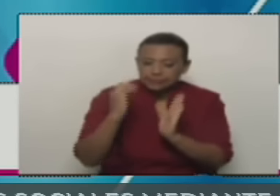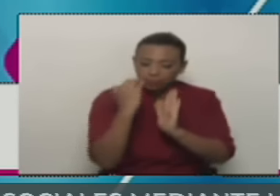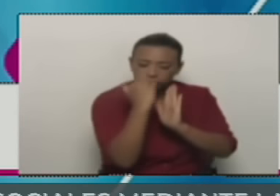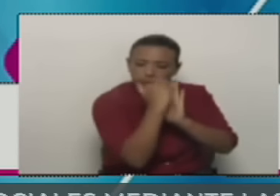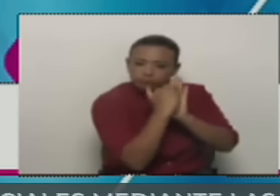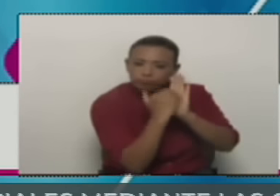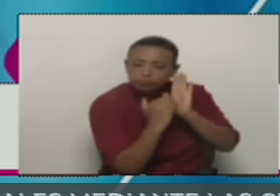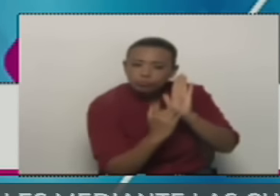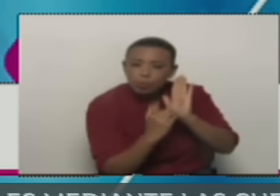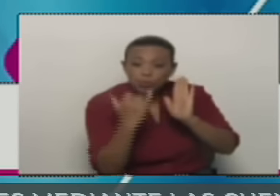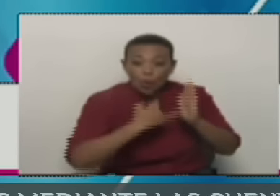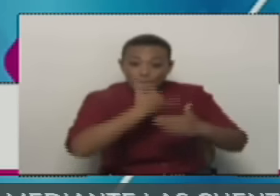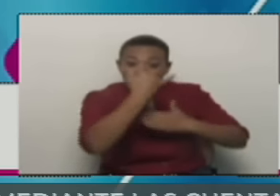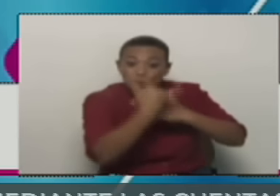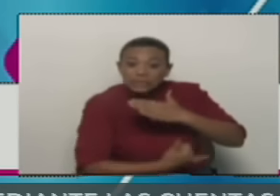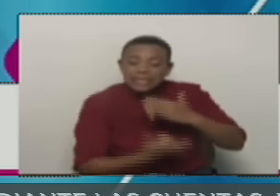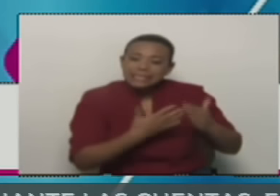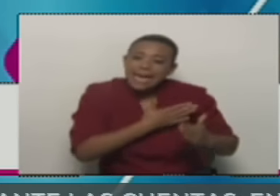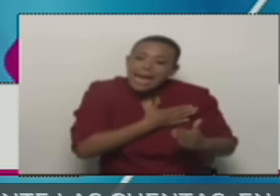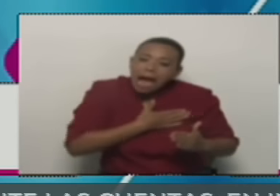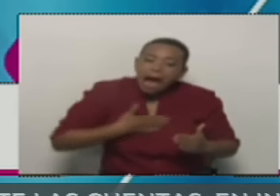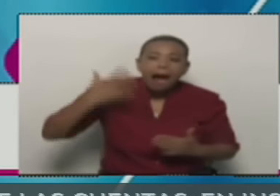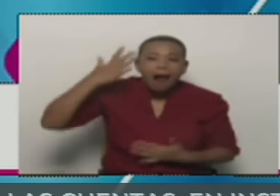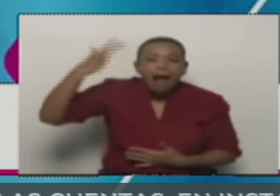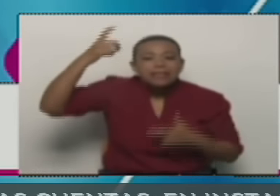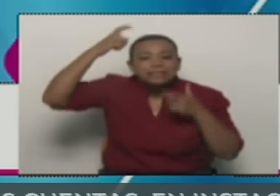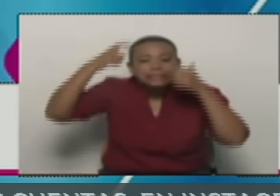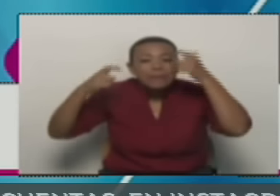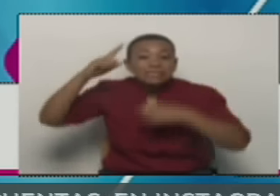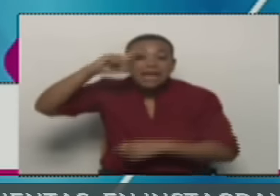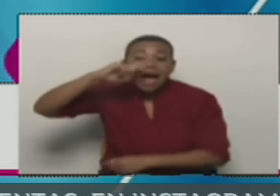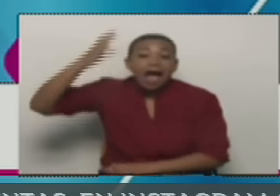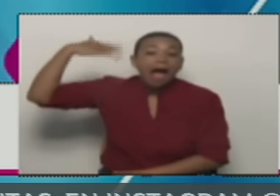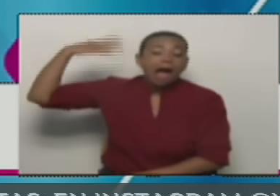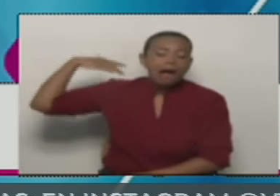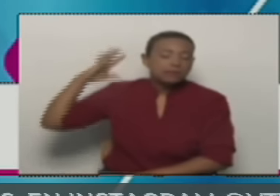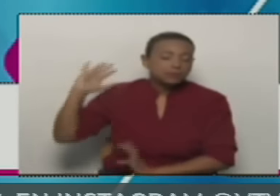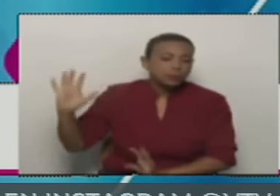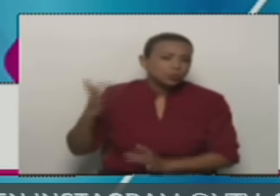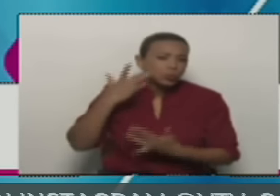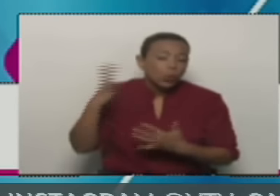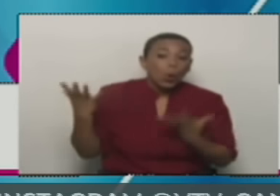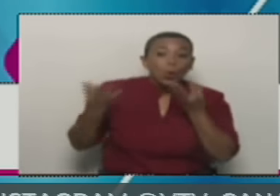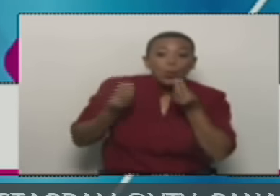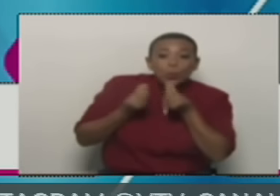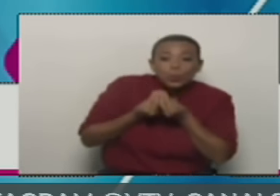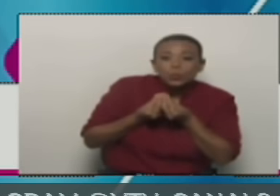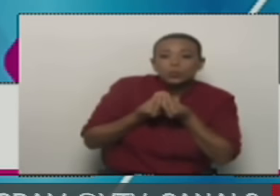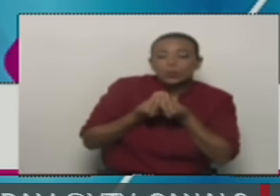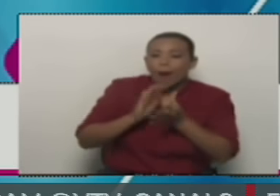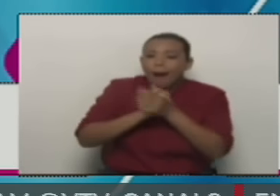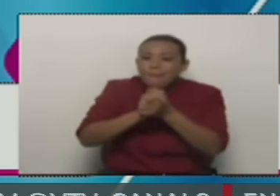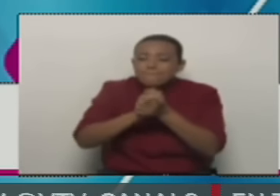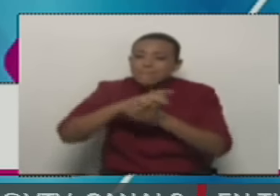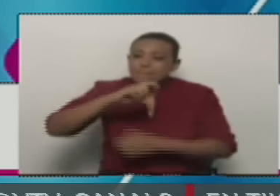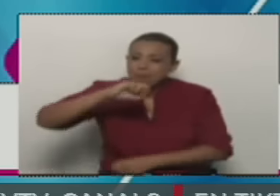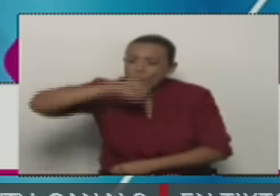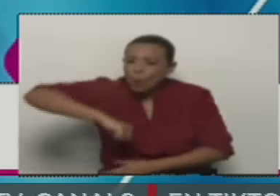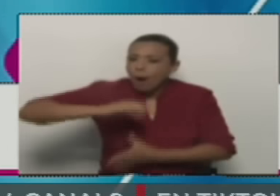de arrancar un proyecto que soñó el comandante Chávez. Yo lo escuché junto a mi querido amigo João